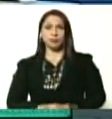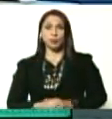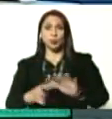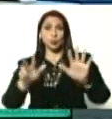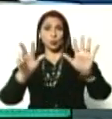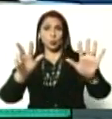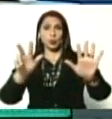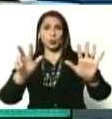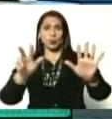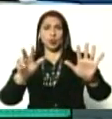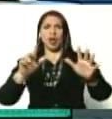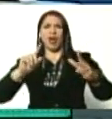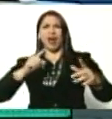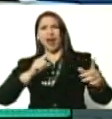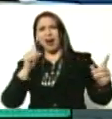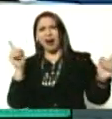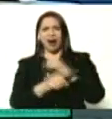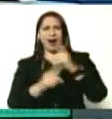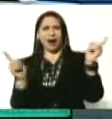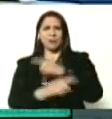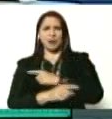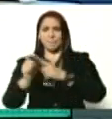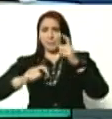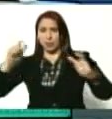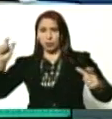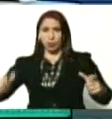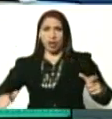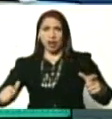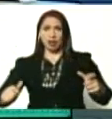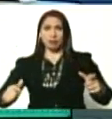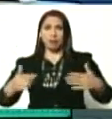Ocho, migración del personal sanitario, se van del país.